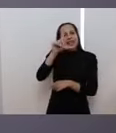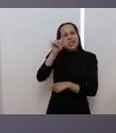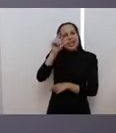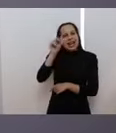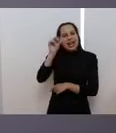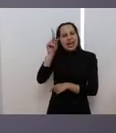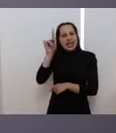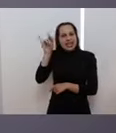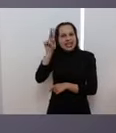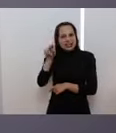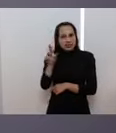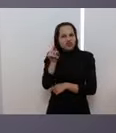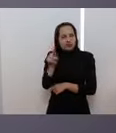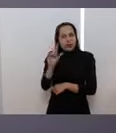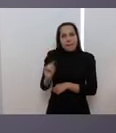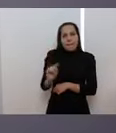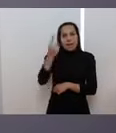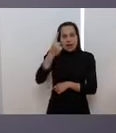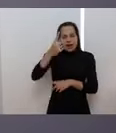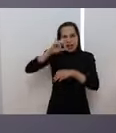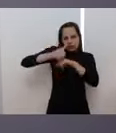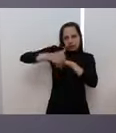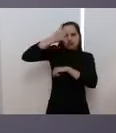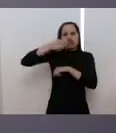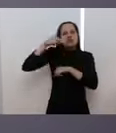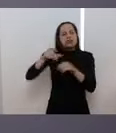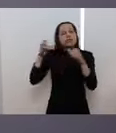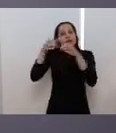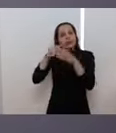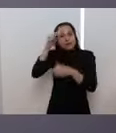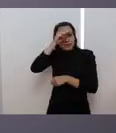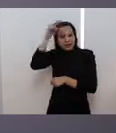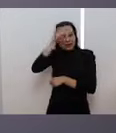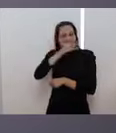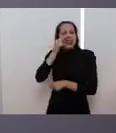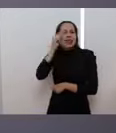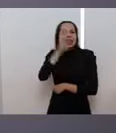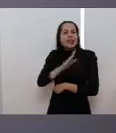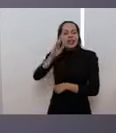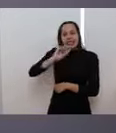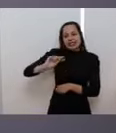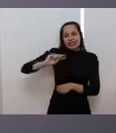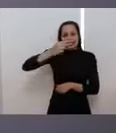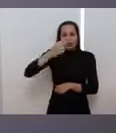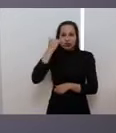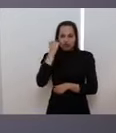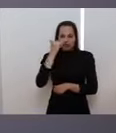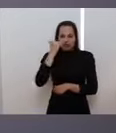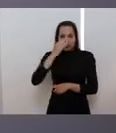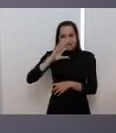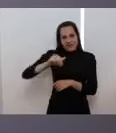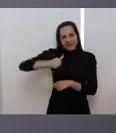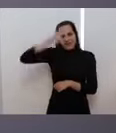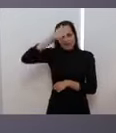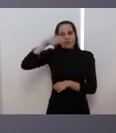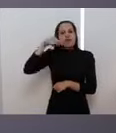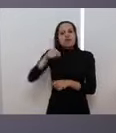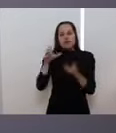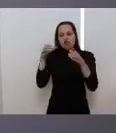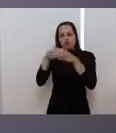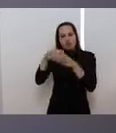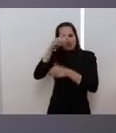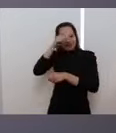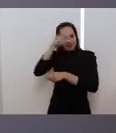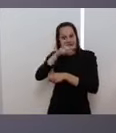días primera mayor general médico del ejército nacional y segunda mujer general de las fuerzas militares de colombia la